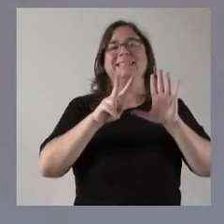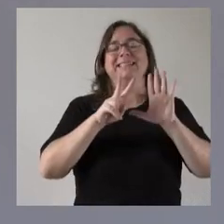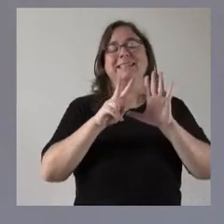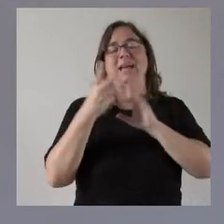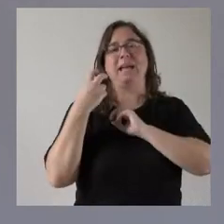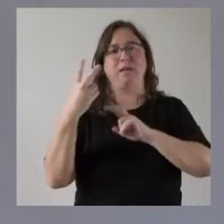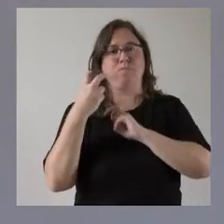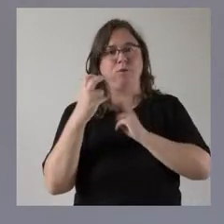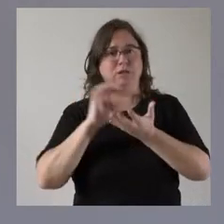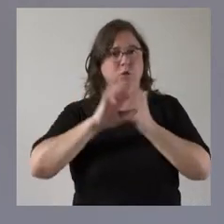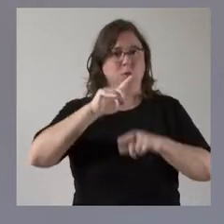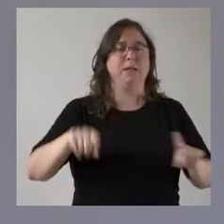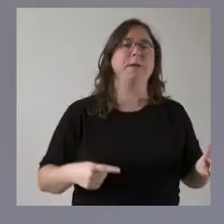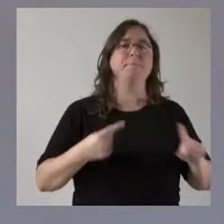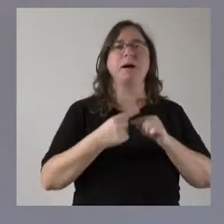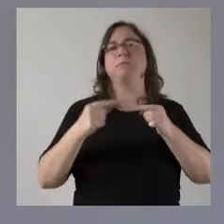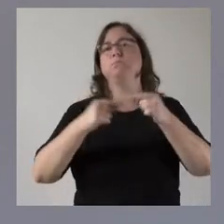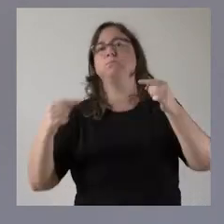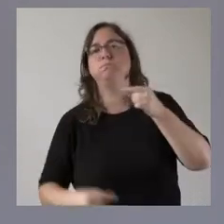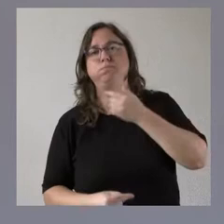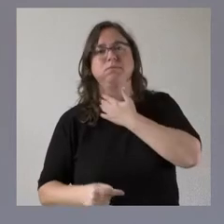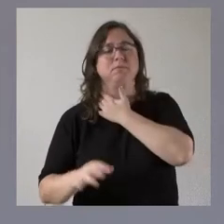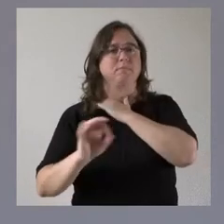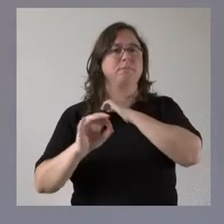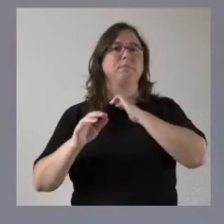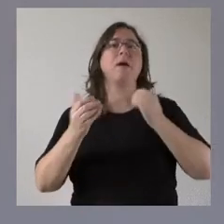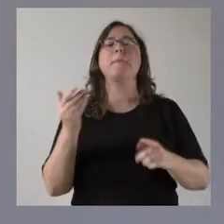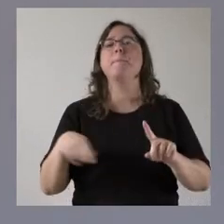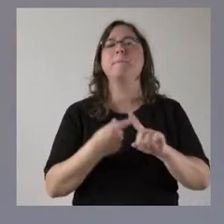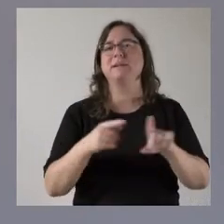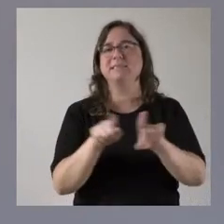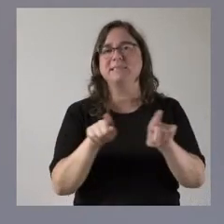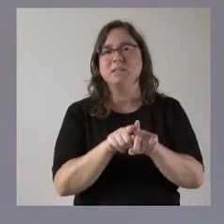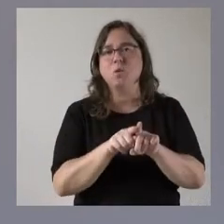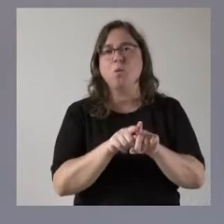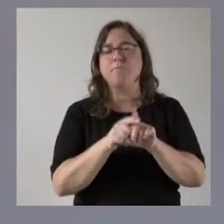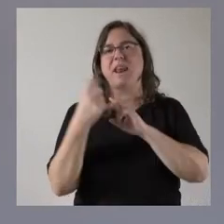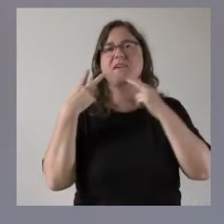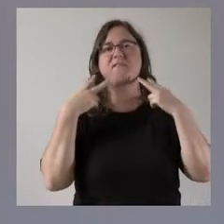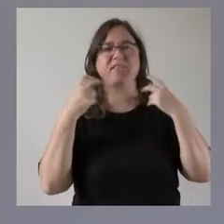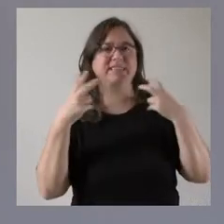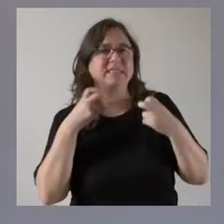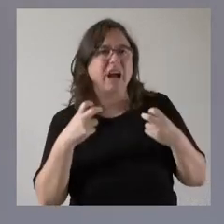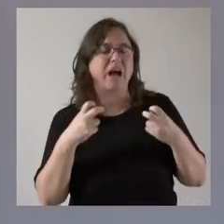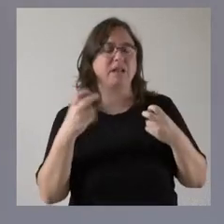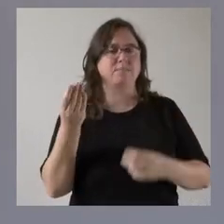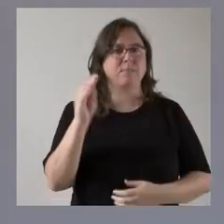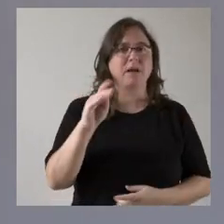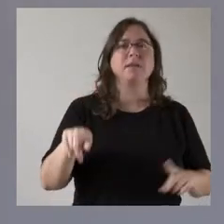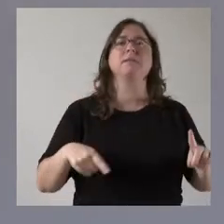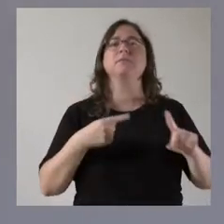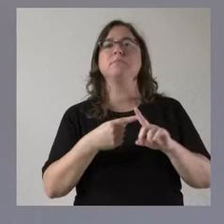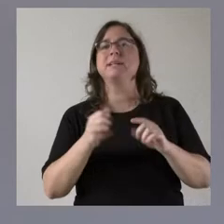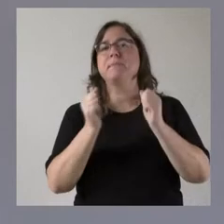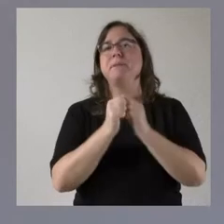comunidad Autónoma la bajada más importante de nuestra historia para alcanzar la mejor fiscalidad que hemos tenido nunca se han